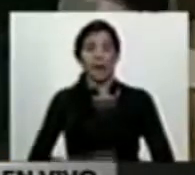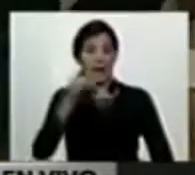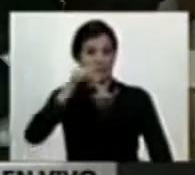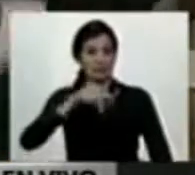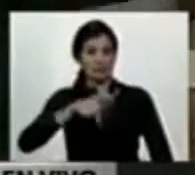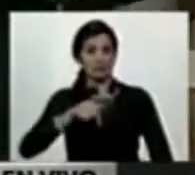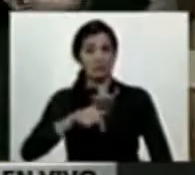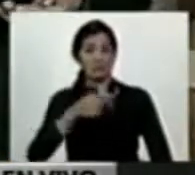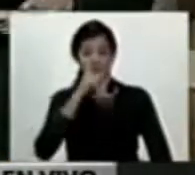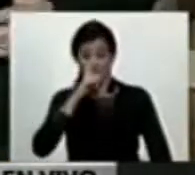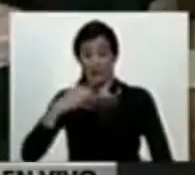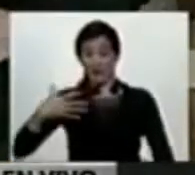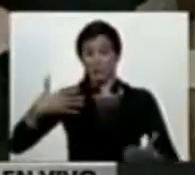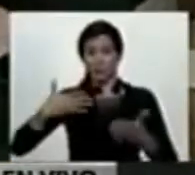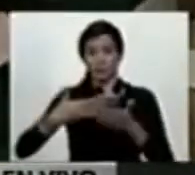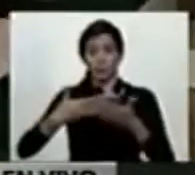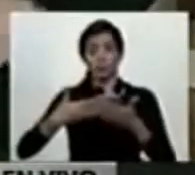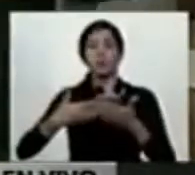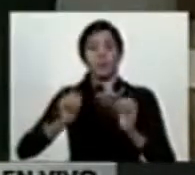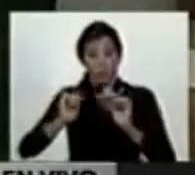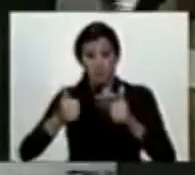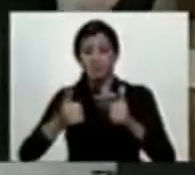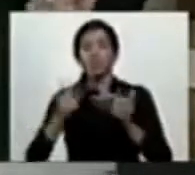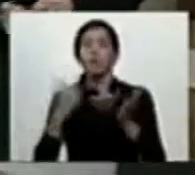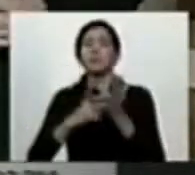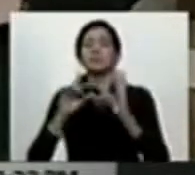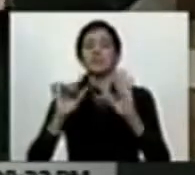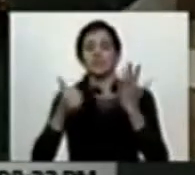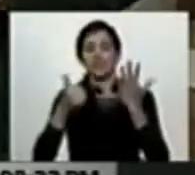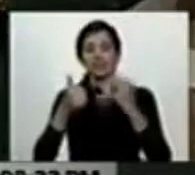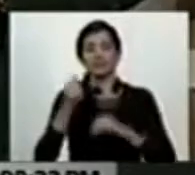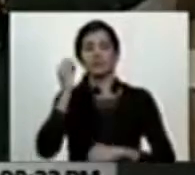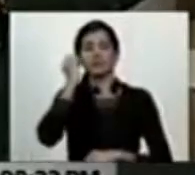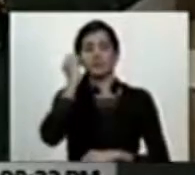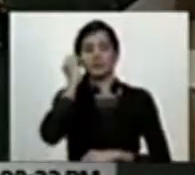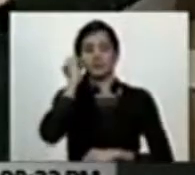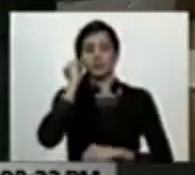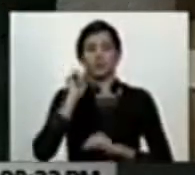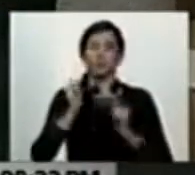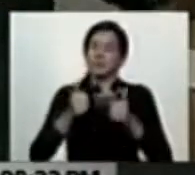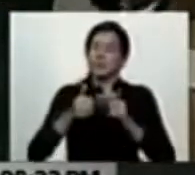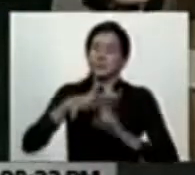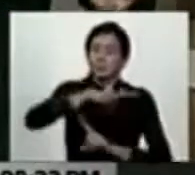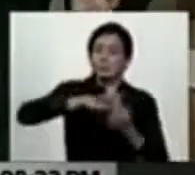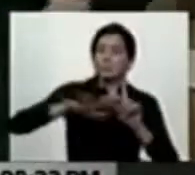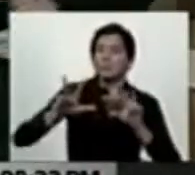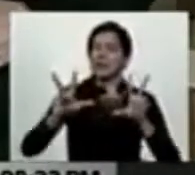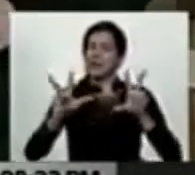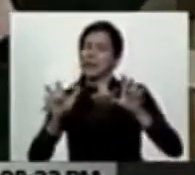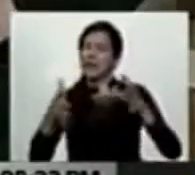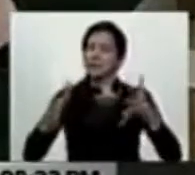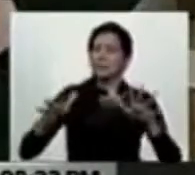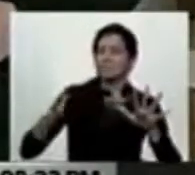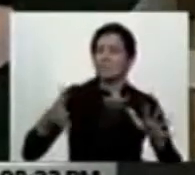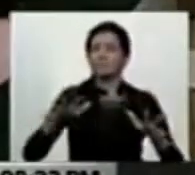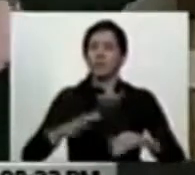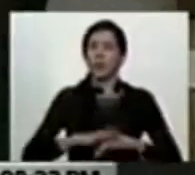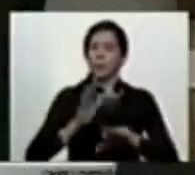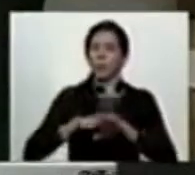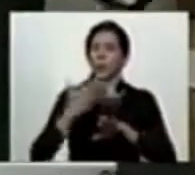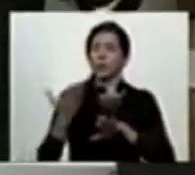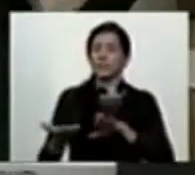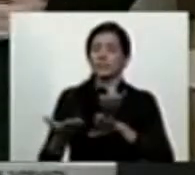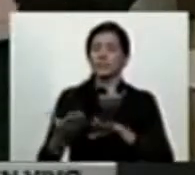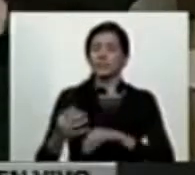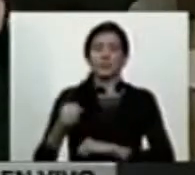justamente el año que transcurre, el año 2016, que como sabemos ha comenzado con un clima de enrarecimiento institucional a propósito de